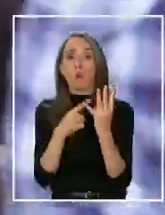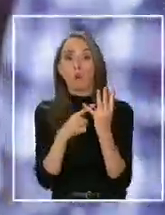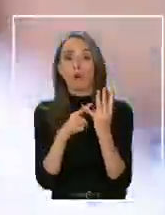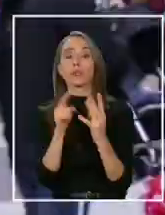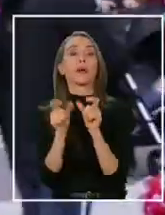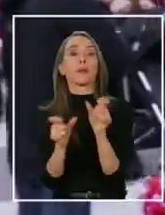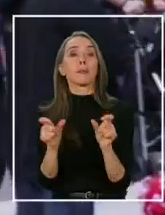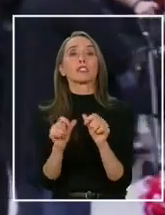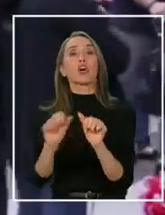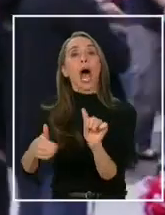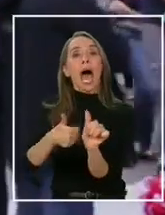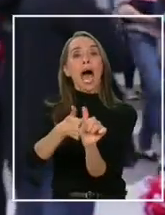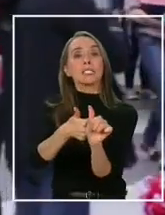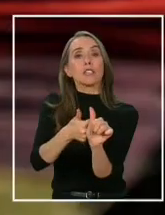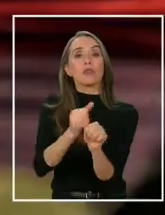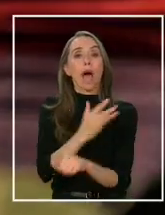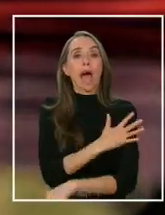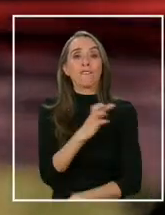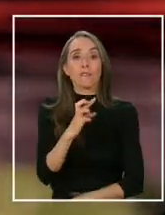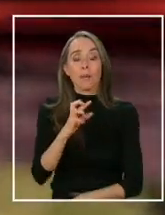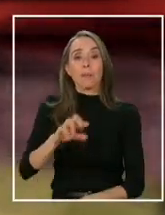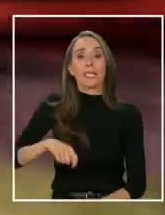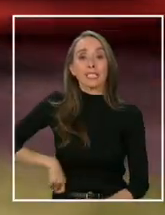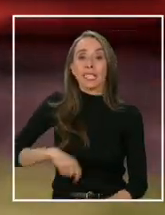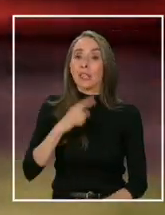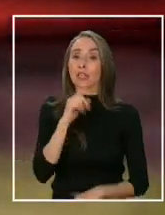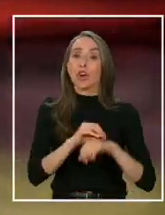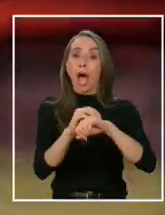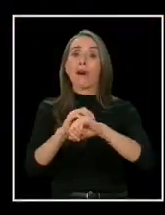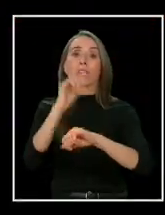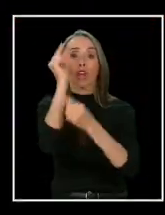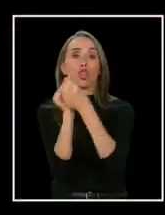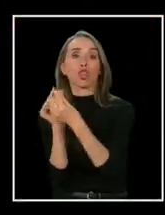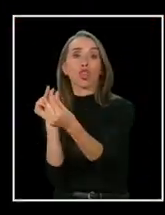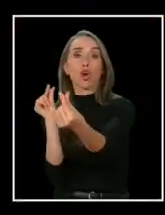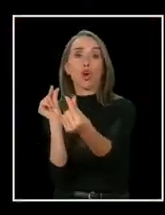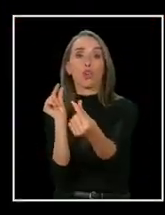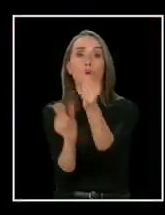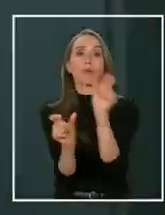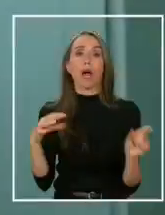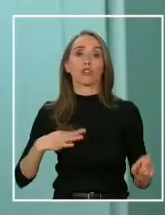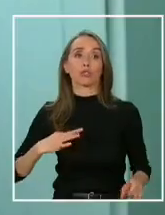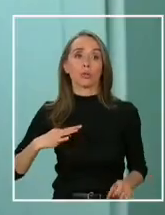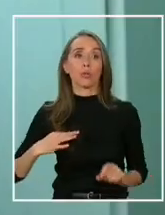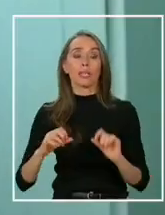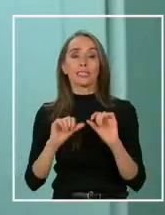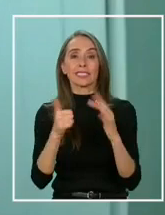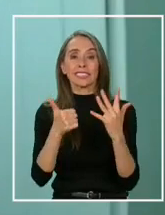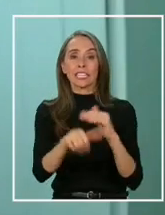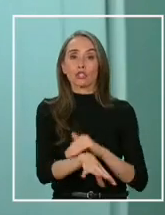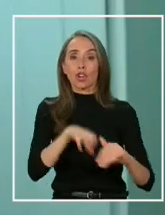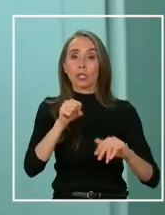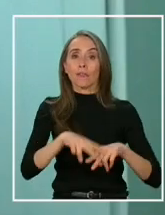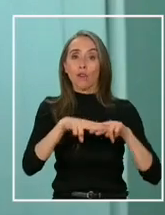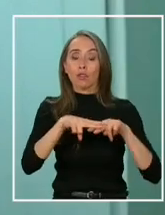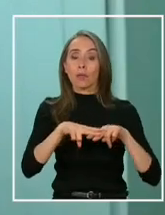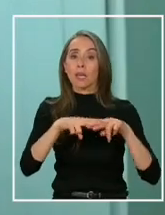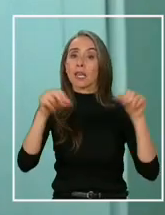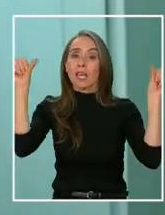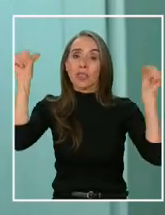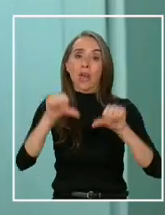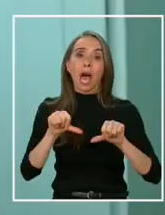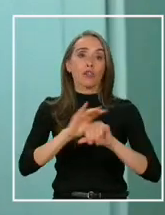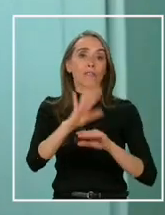asesores previsionales emitieron una declaración que calificaron como una alerta nacional para la ciudadanía. El sexto retiro podría provocar un daño